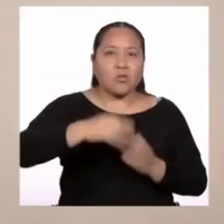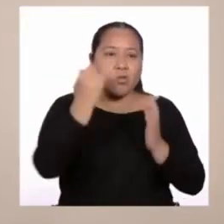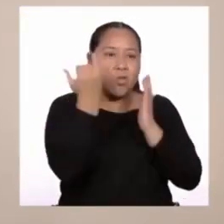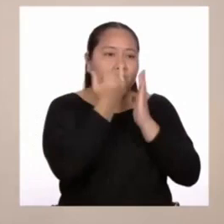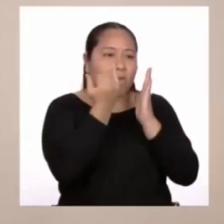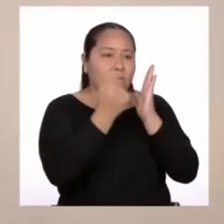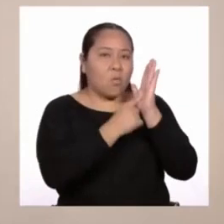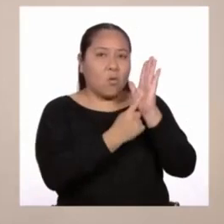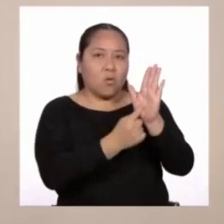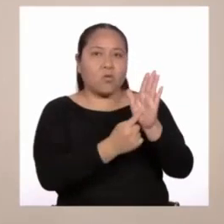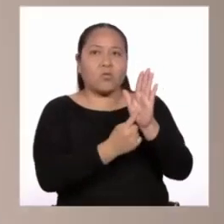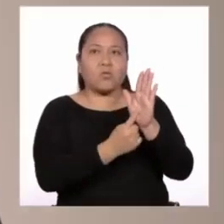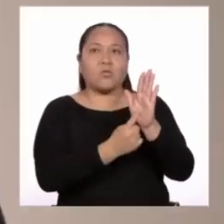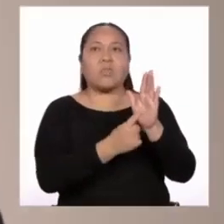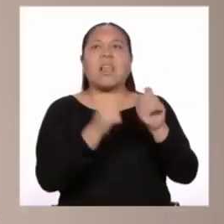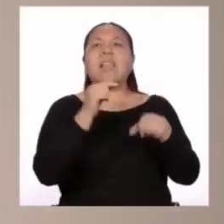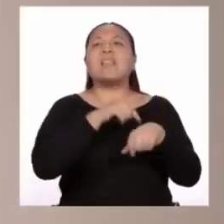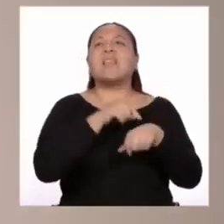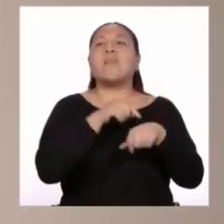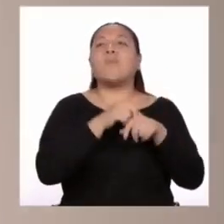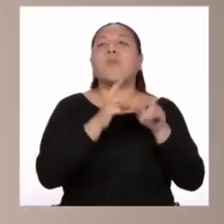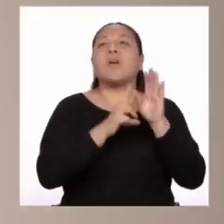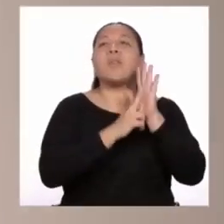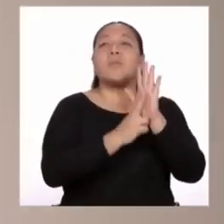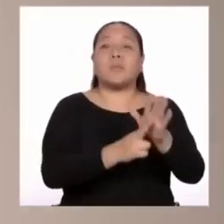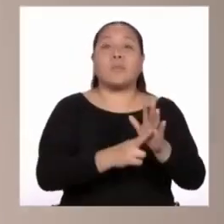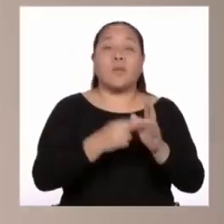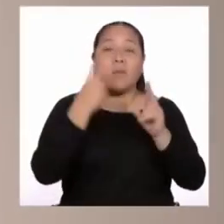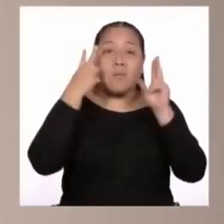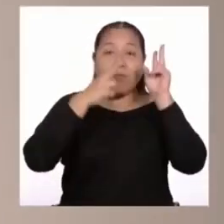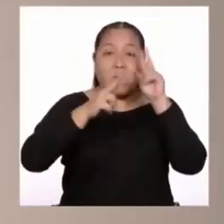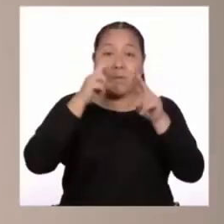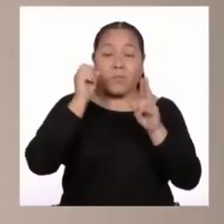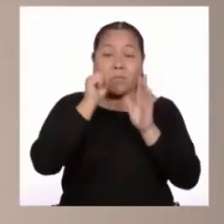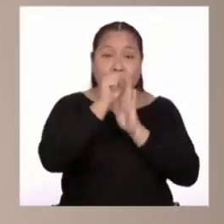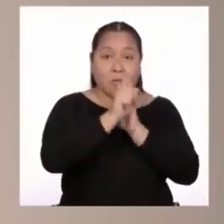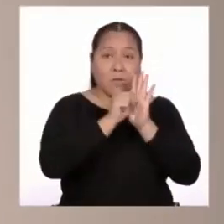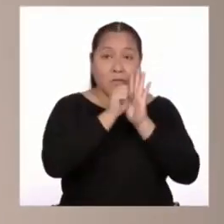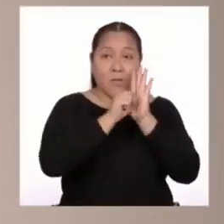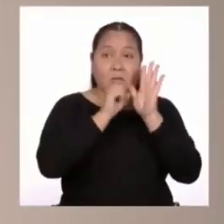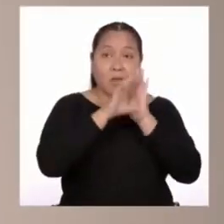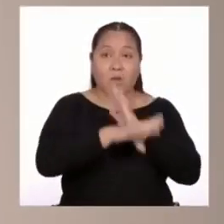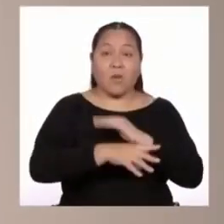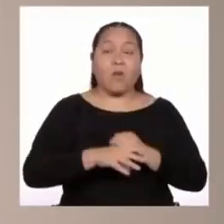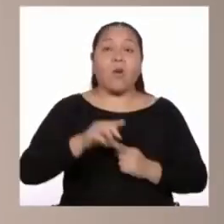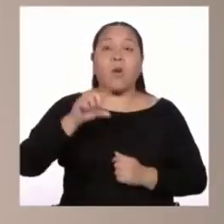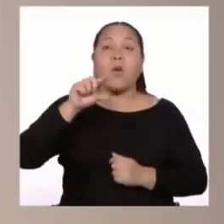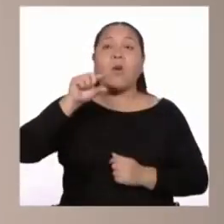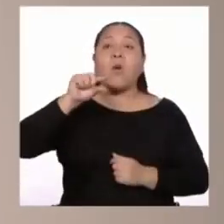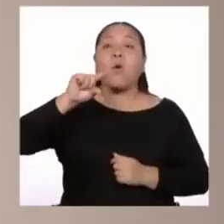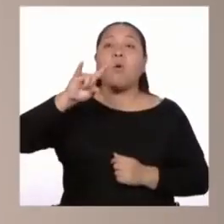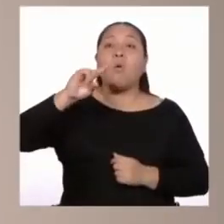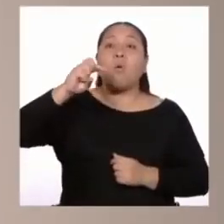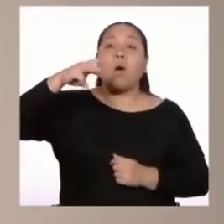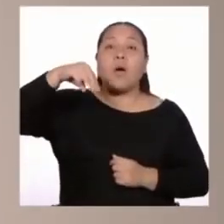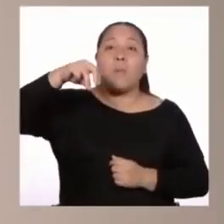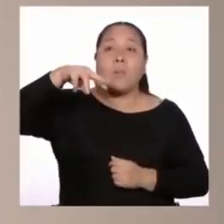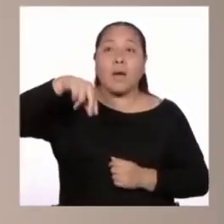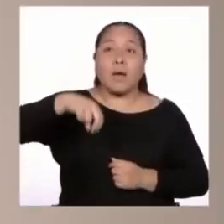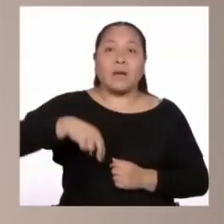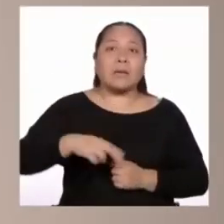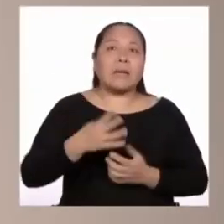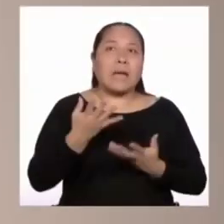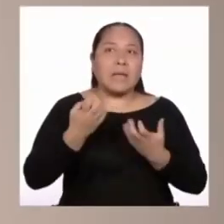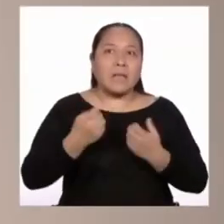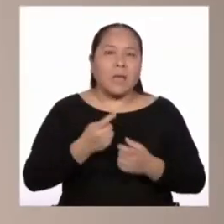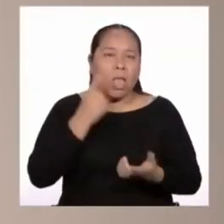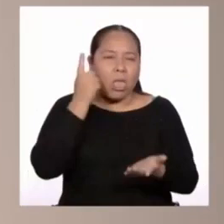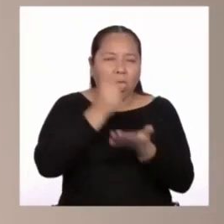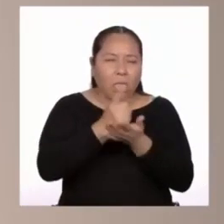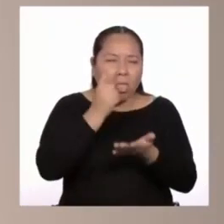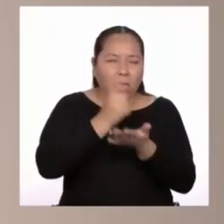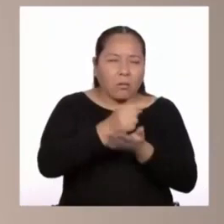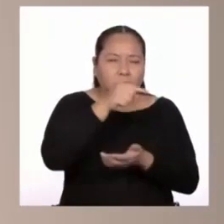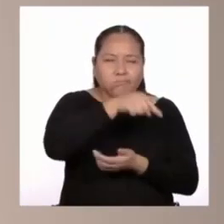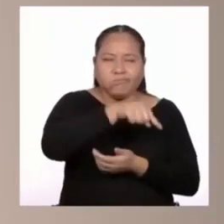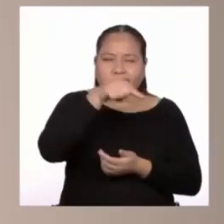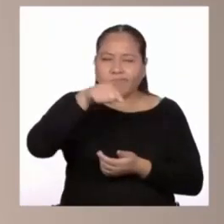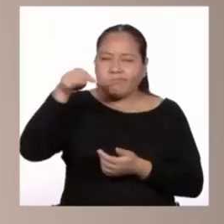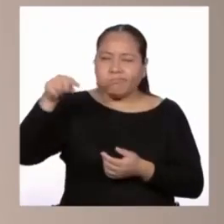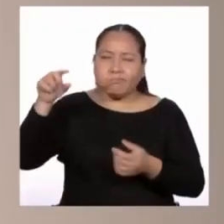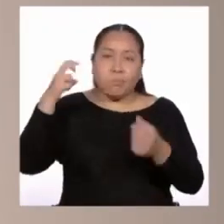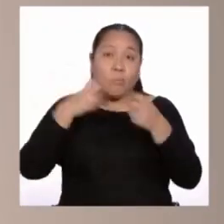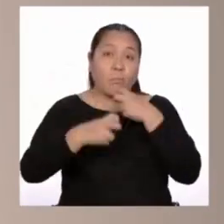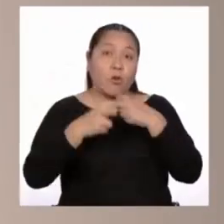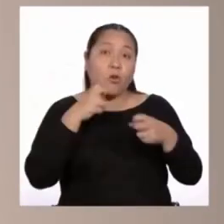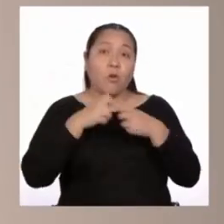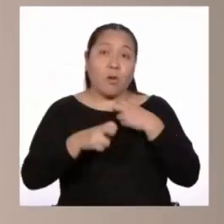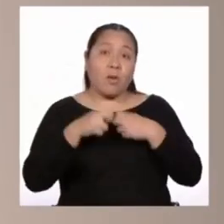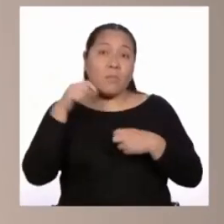la época que representan. Como vimos en el video, Guamán Poma de Ayala lo que quiso fue denunciar todos los problemas sociales que